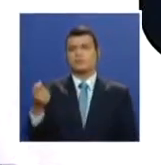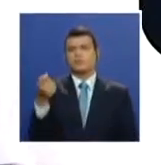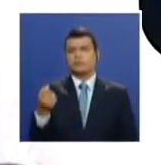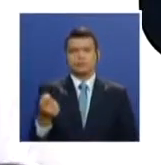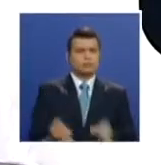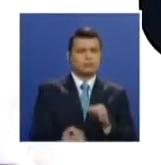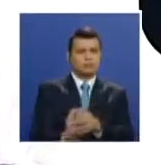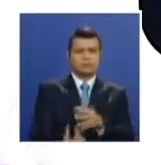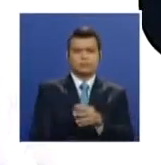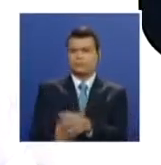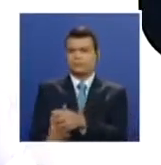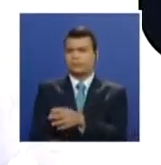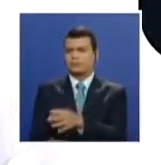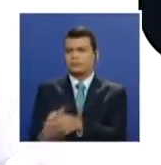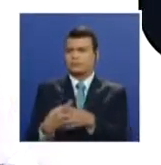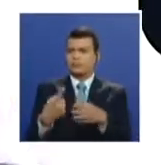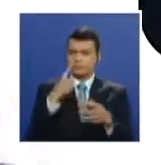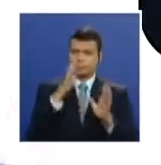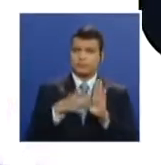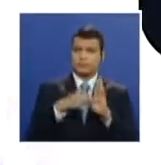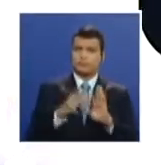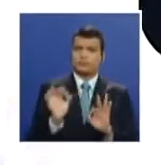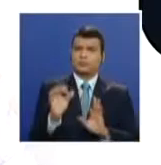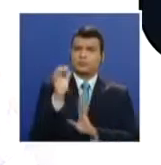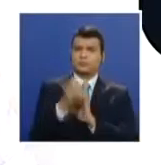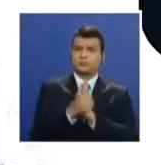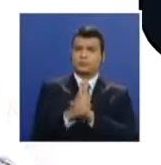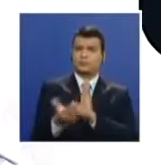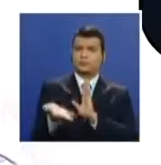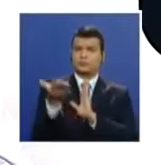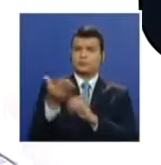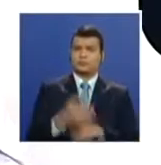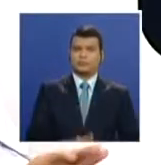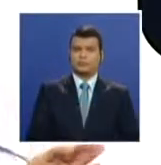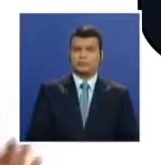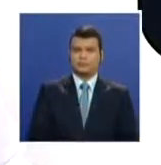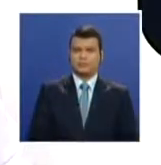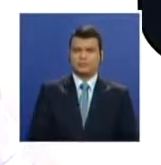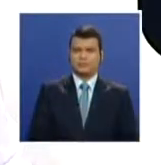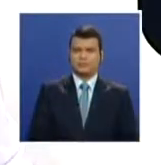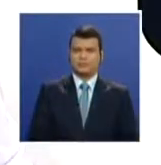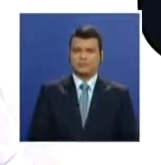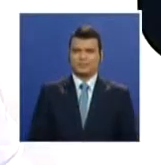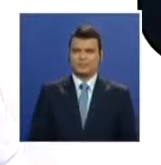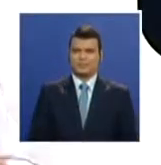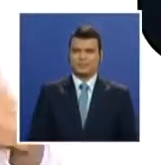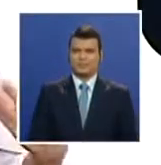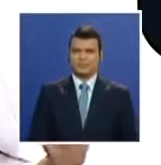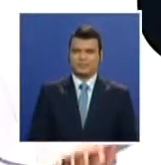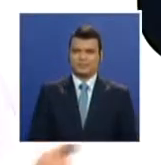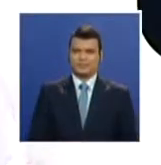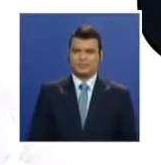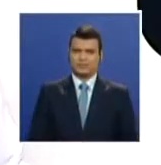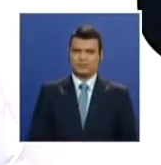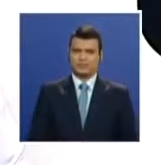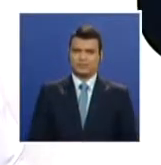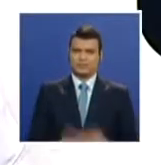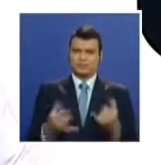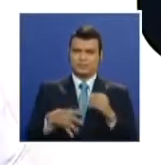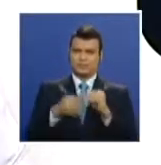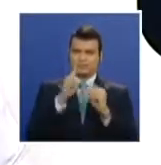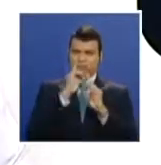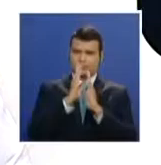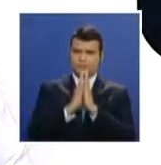semilleros entonces queremos dar un buen espectáculo con las mejores darwish perdón también quiero aclarar que en esta oportunidad